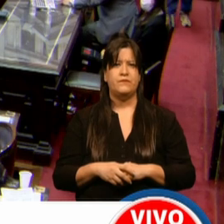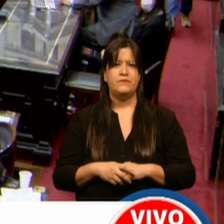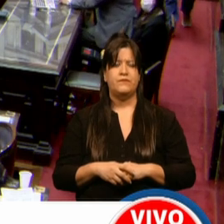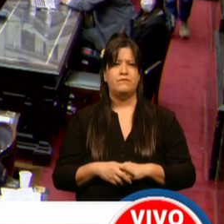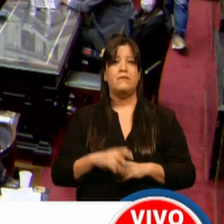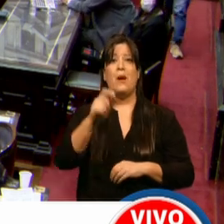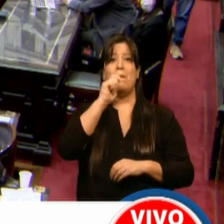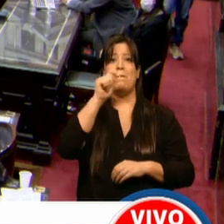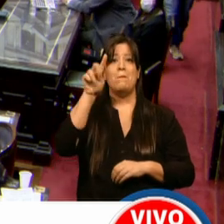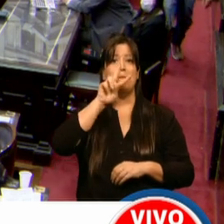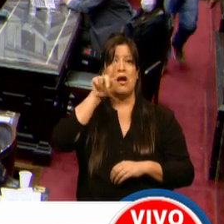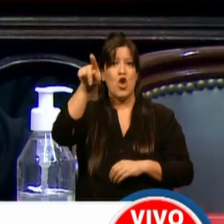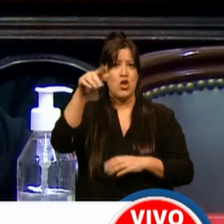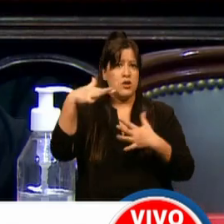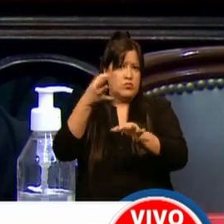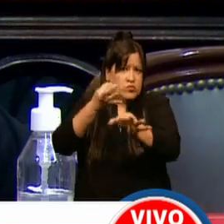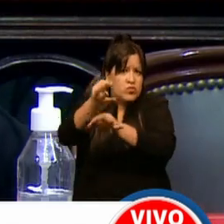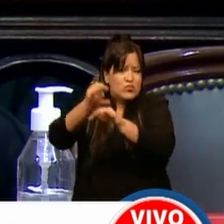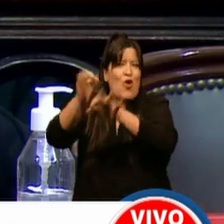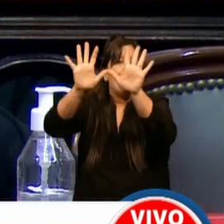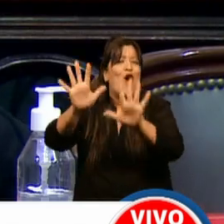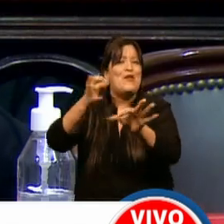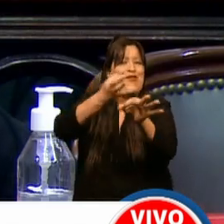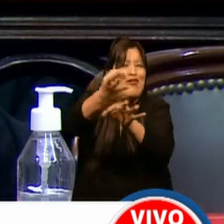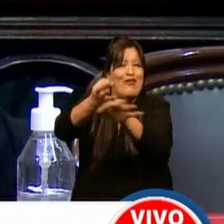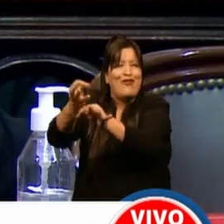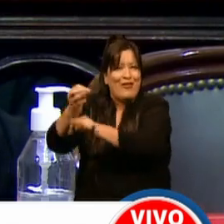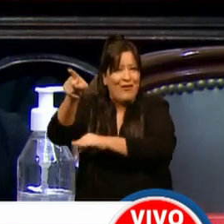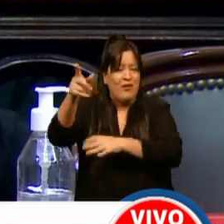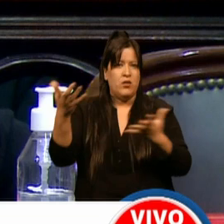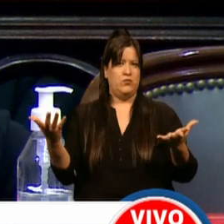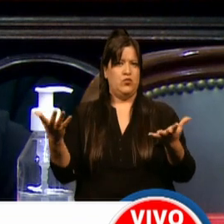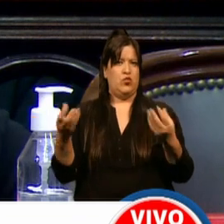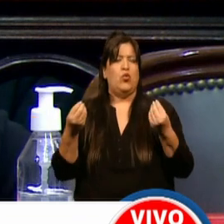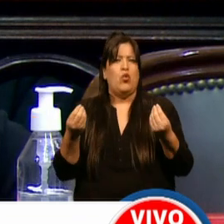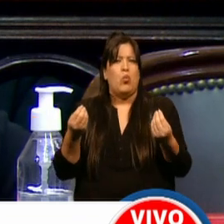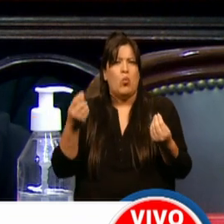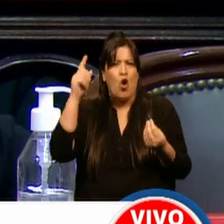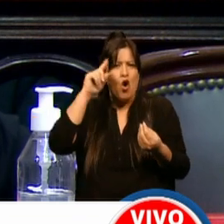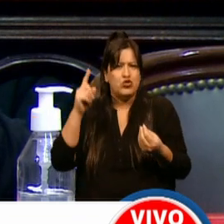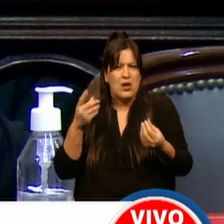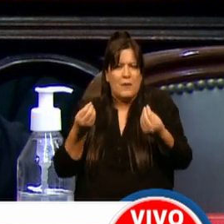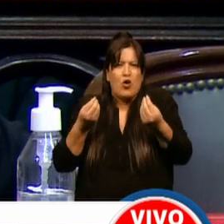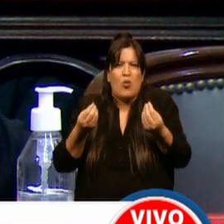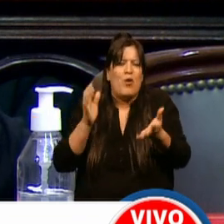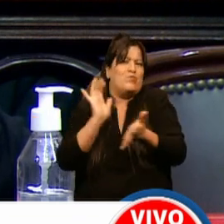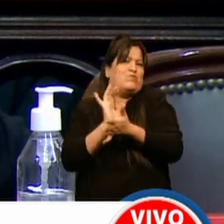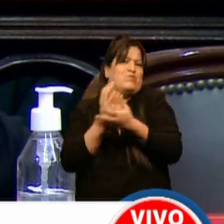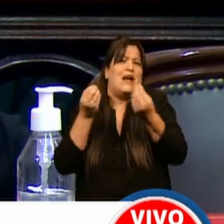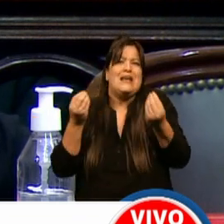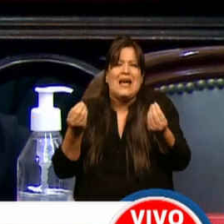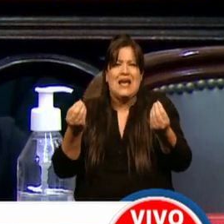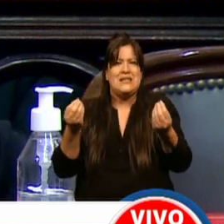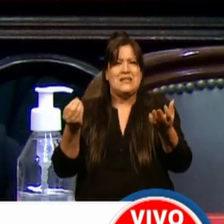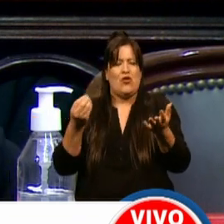periodista y formadora de periodistas como no vamos a saber lo que significa la